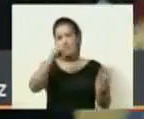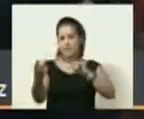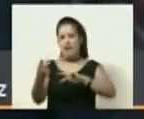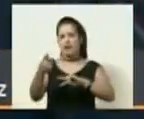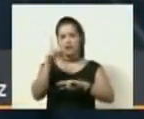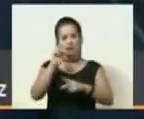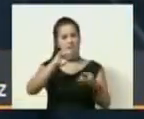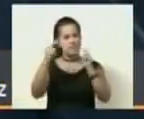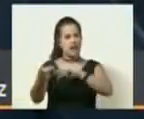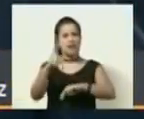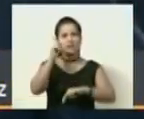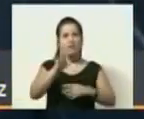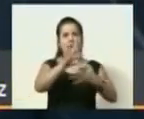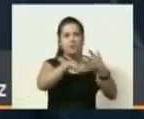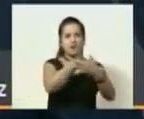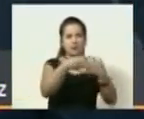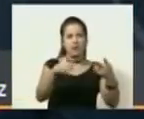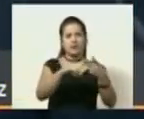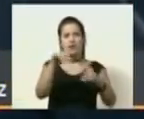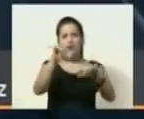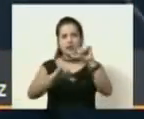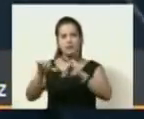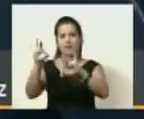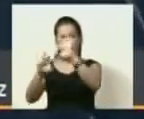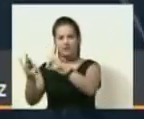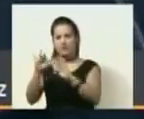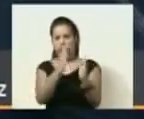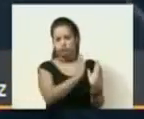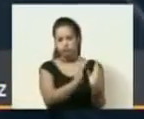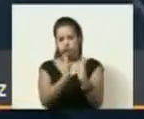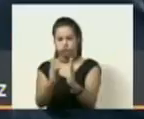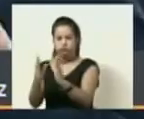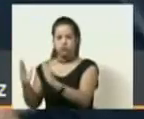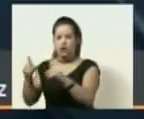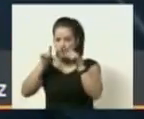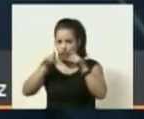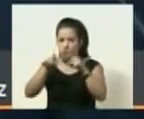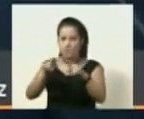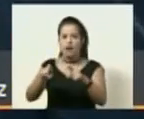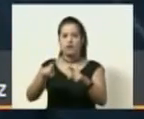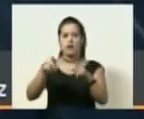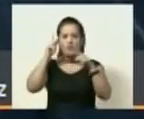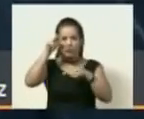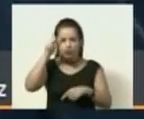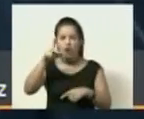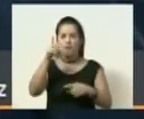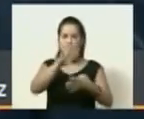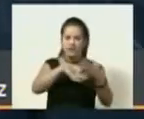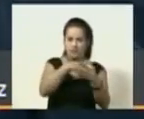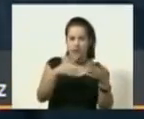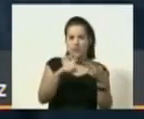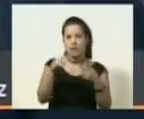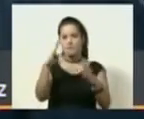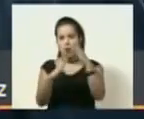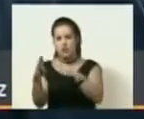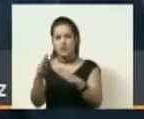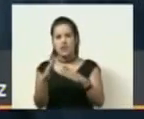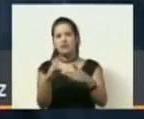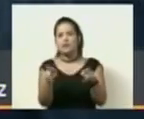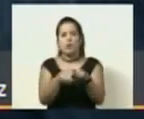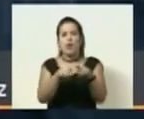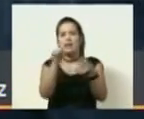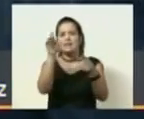profundamente y forjar los profesores de matemática, de biología, de toda la ciencia,